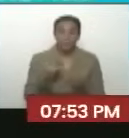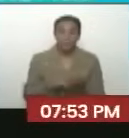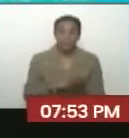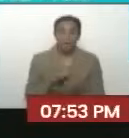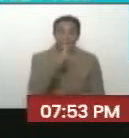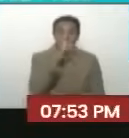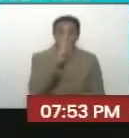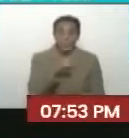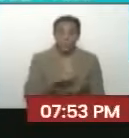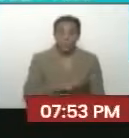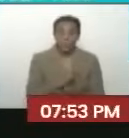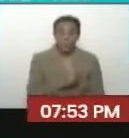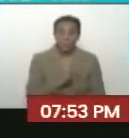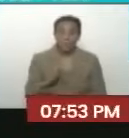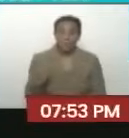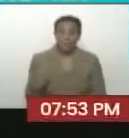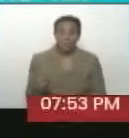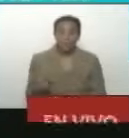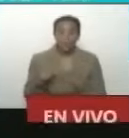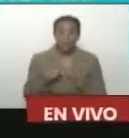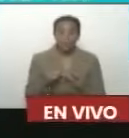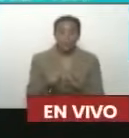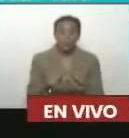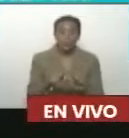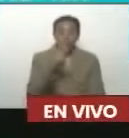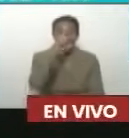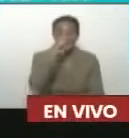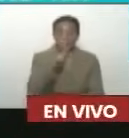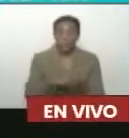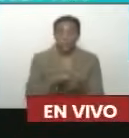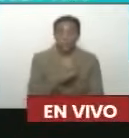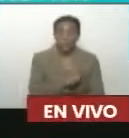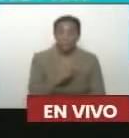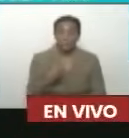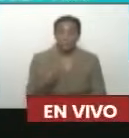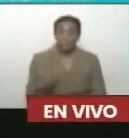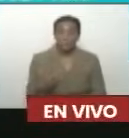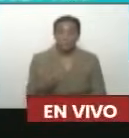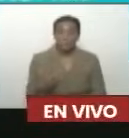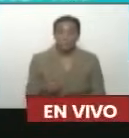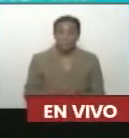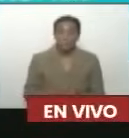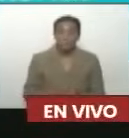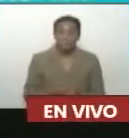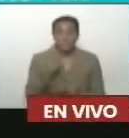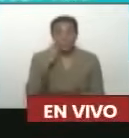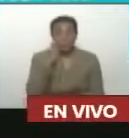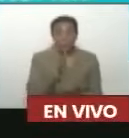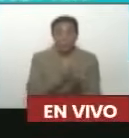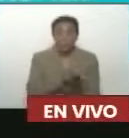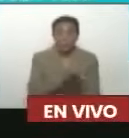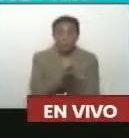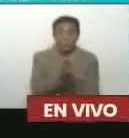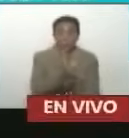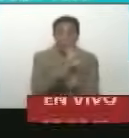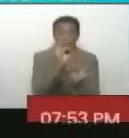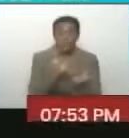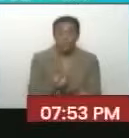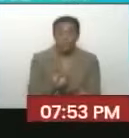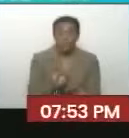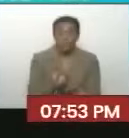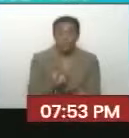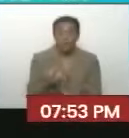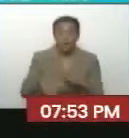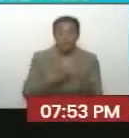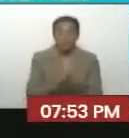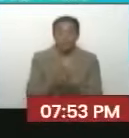2022, que hemos continuado en el año 2023 y que señala el camino por lo menos hasta